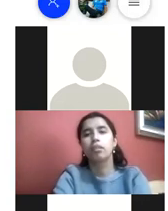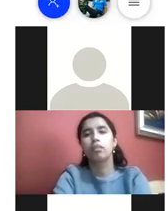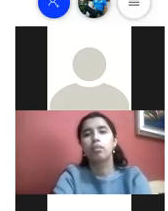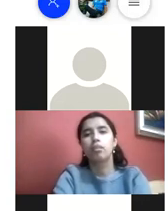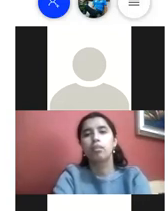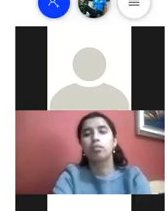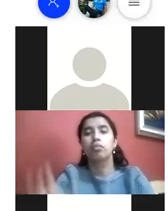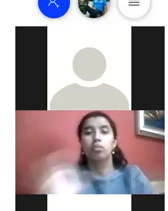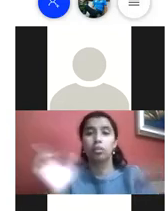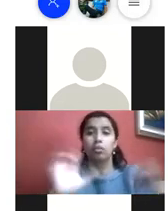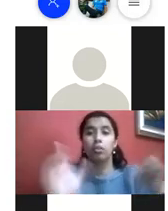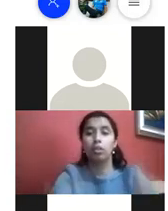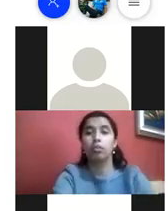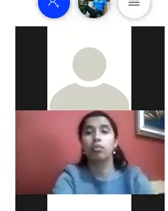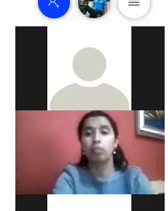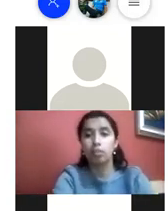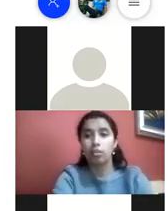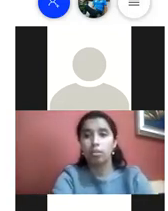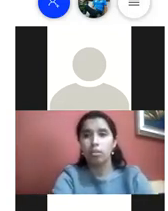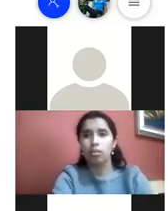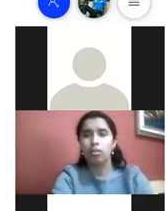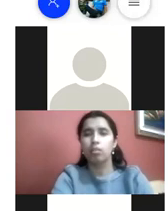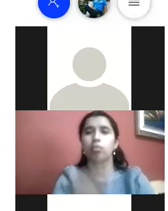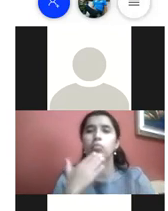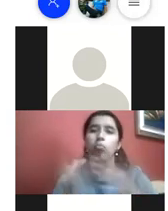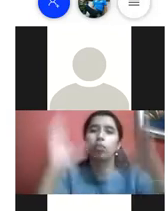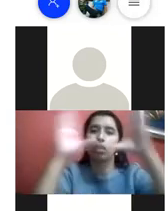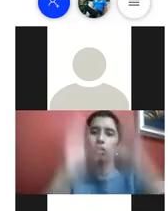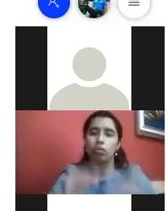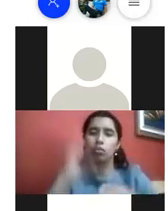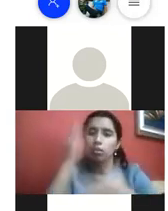Entonces, vamos a terminar aquí y que tengan buenas noches.